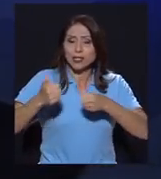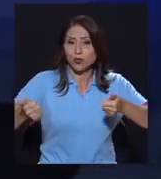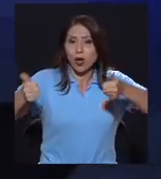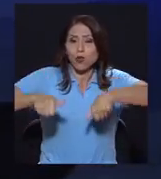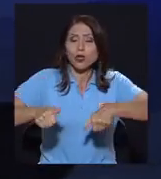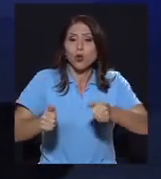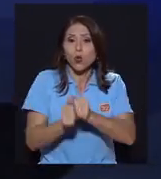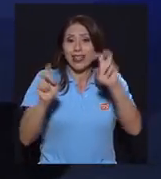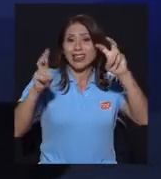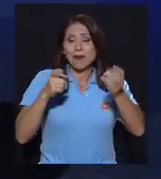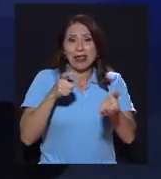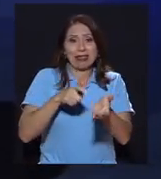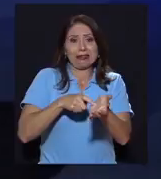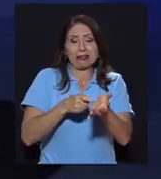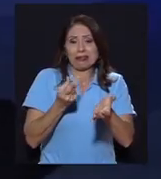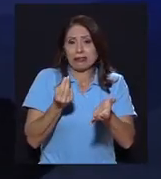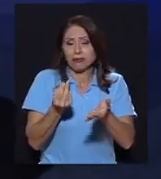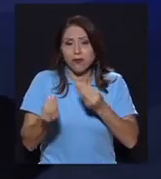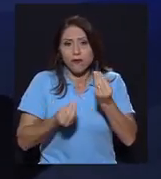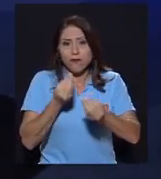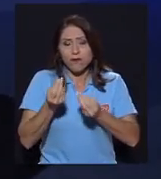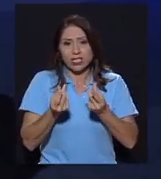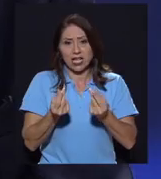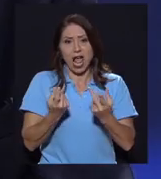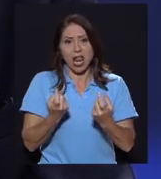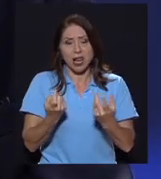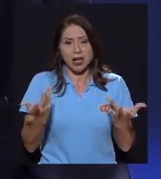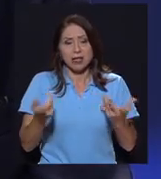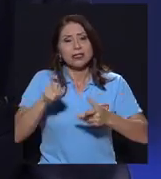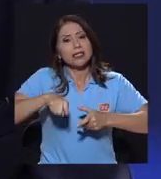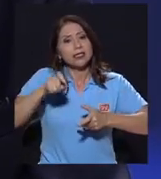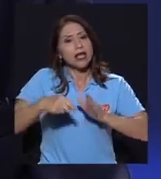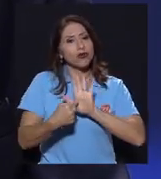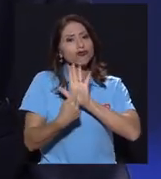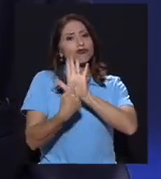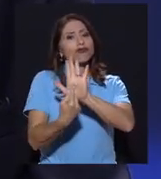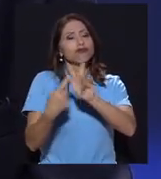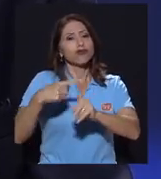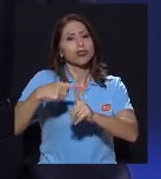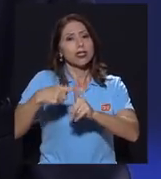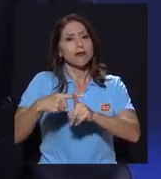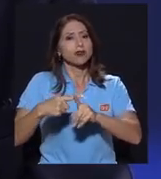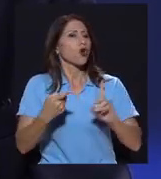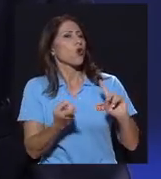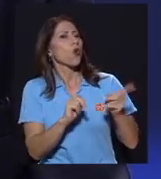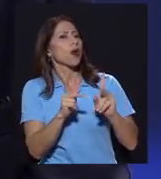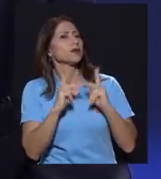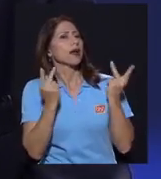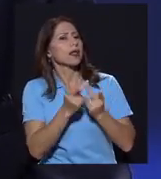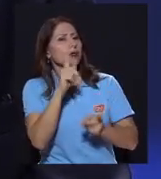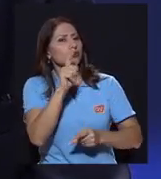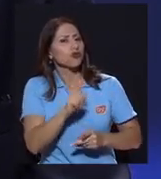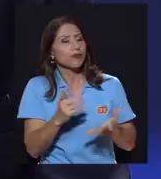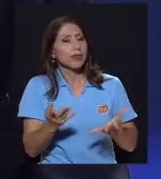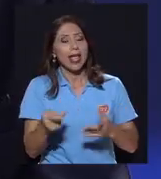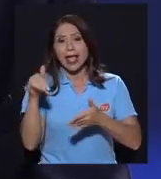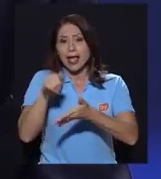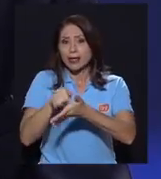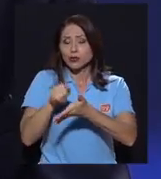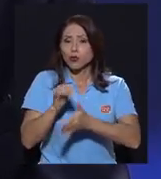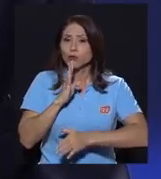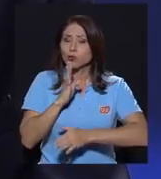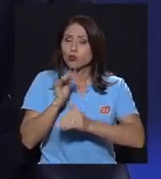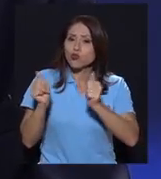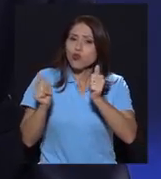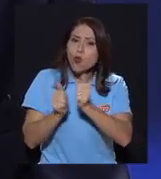alrededor del tema fiscal me parece que es imprescindible mandar señales positivas tenemos que cuáles partidos números miren esto lo